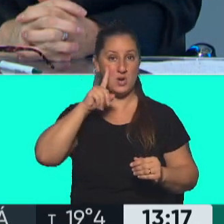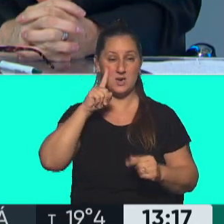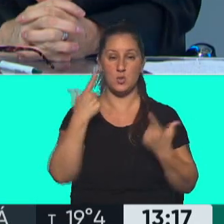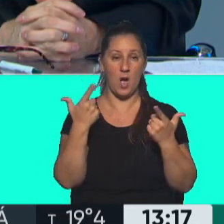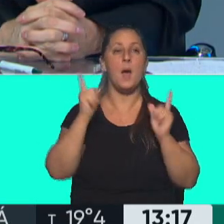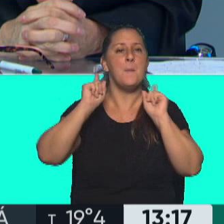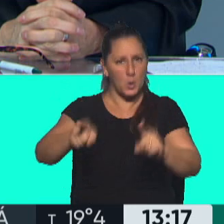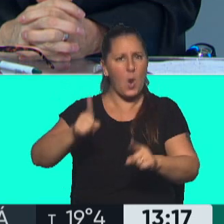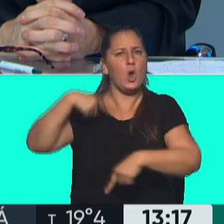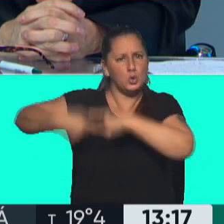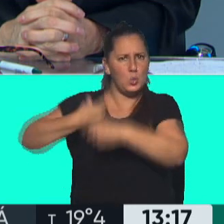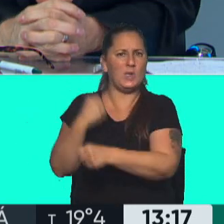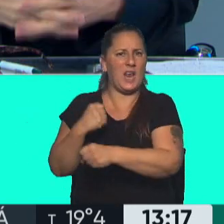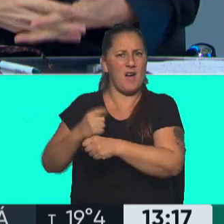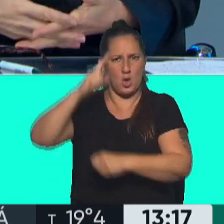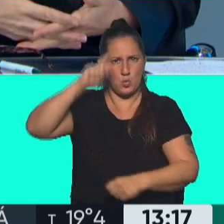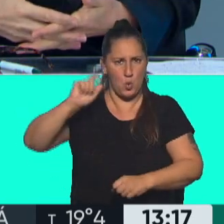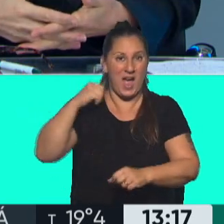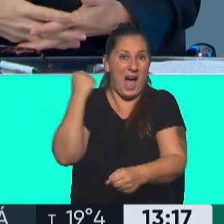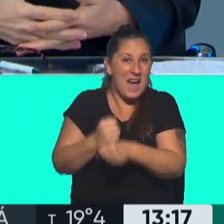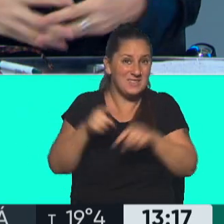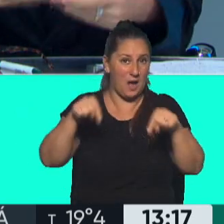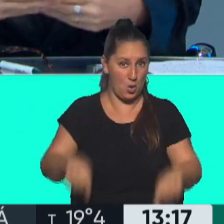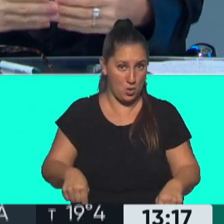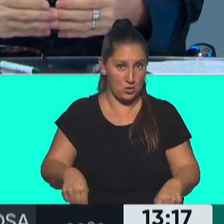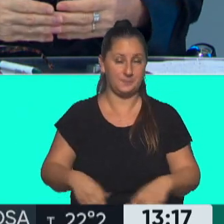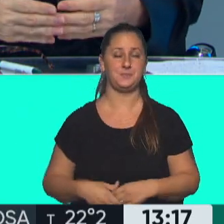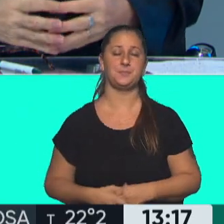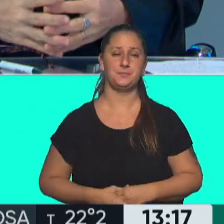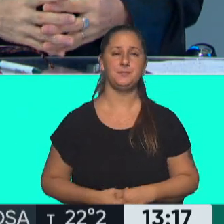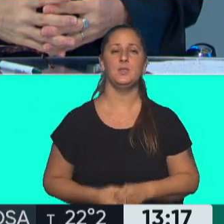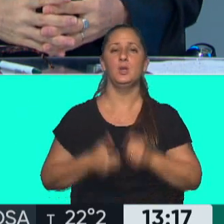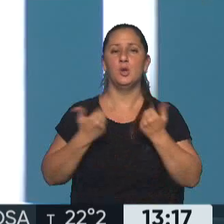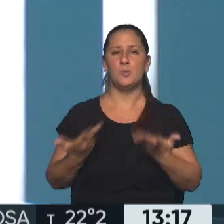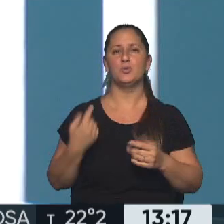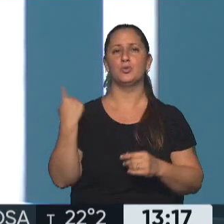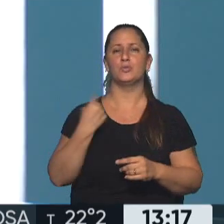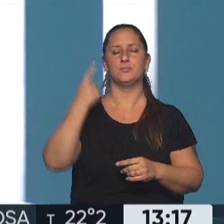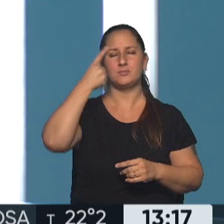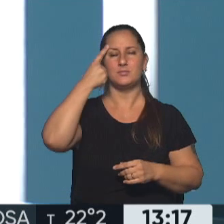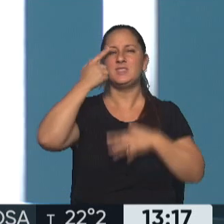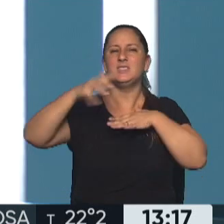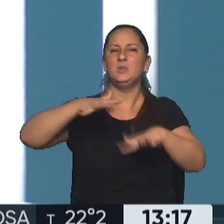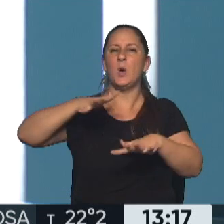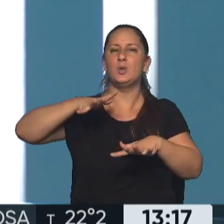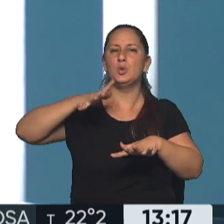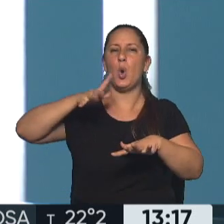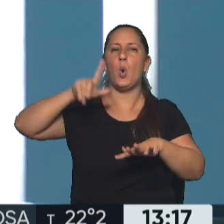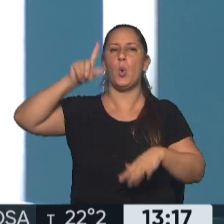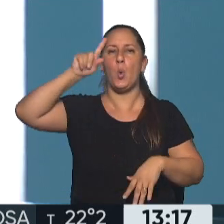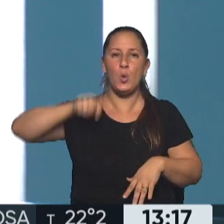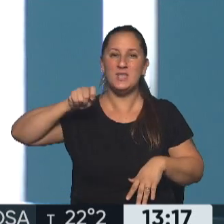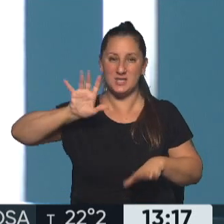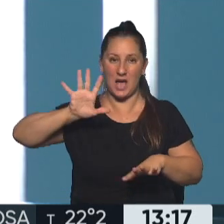desempeñando como jueces esto es increíble no hasta el día de hoy viola igual por eso por eso planteamos cuál es la situación judicial puntualmente relacionada con la